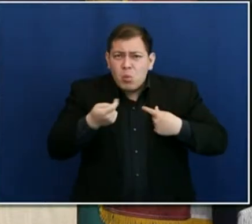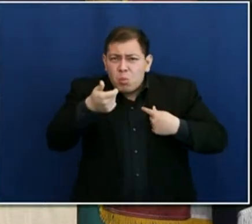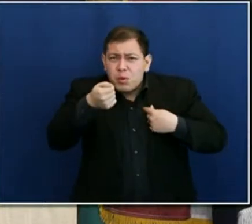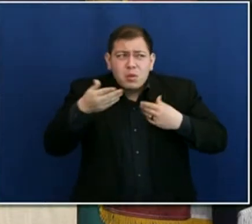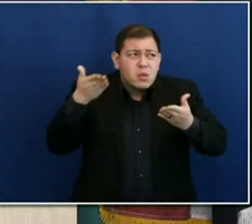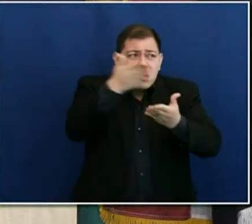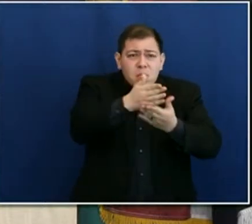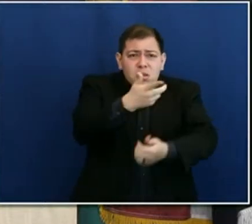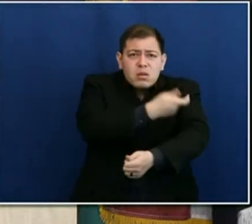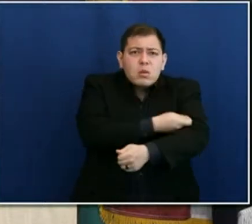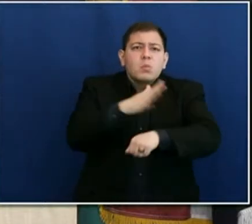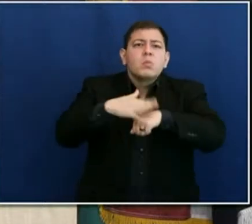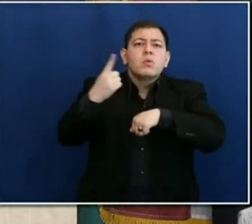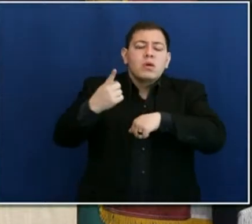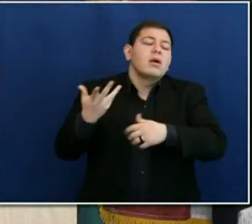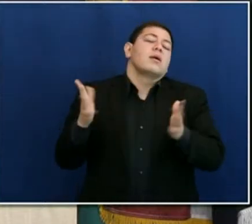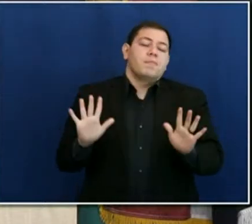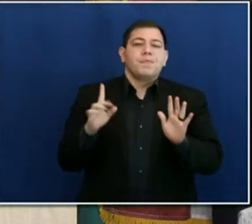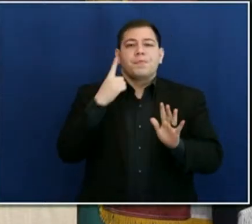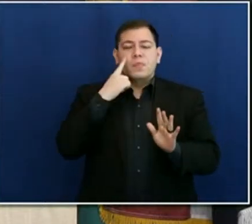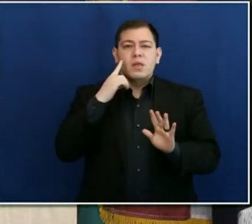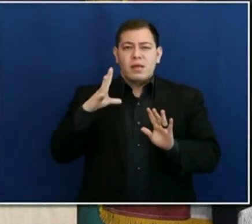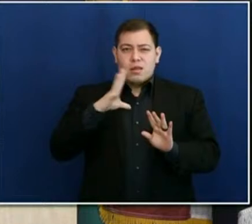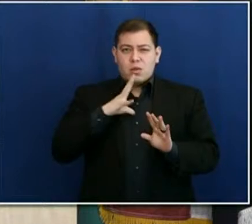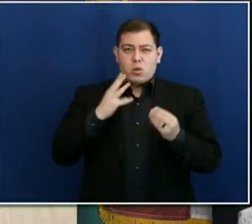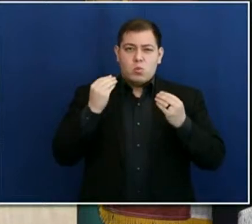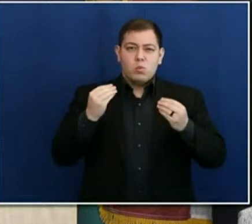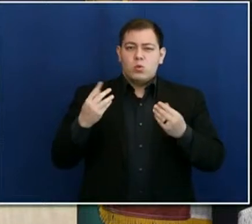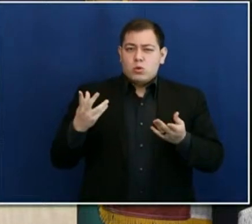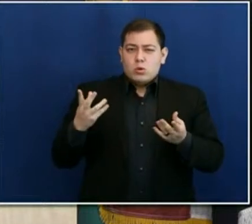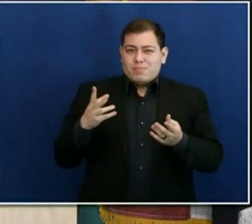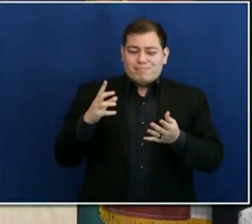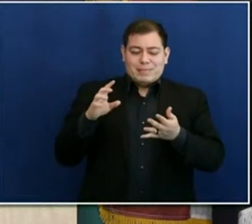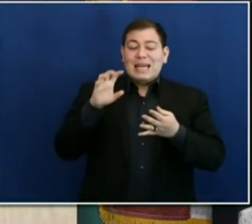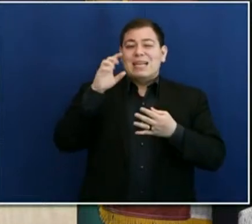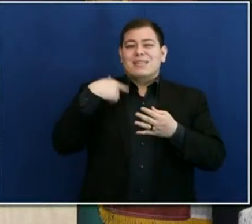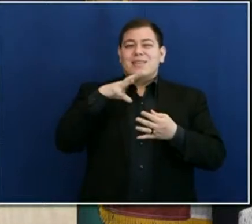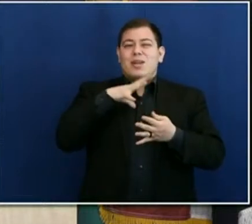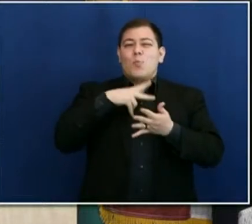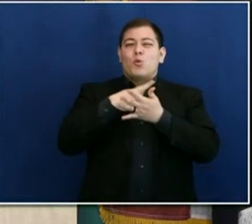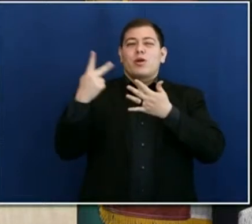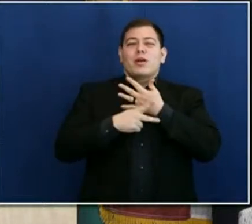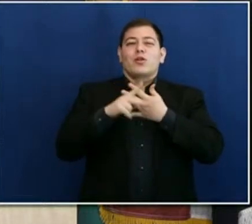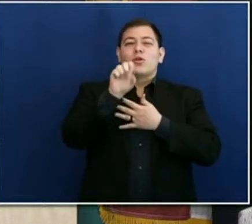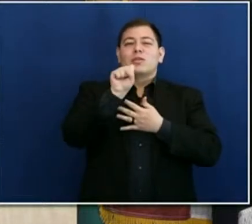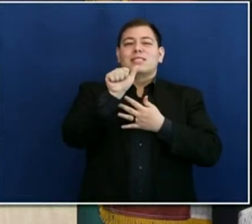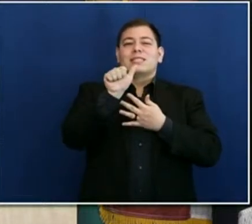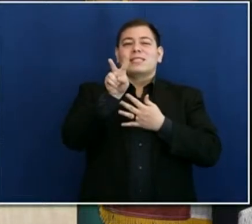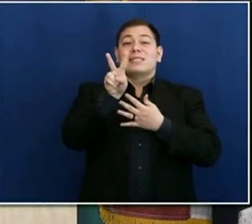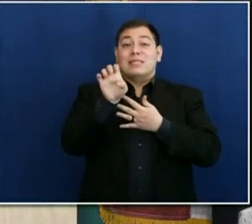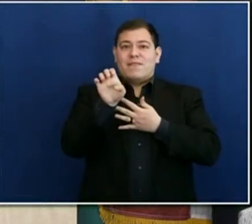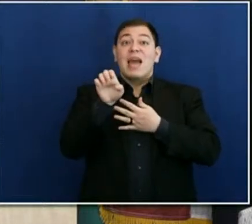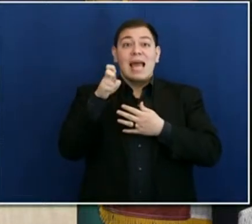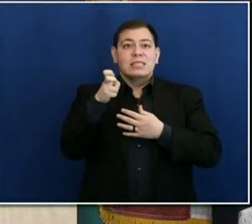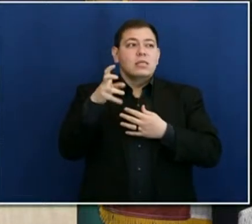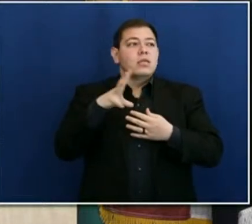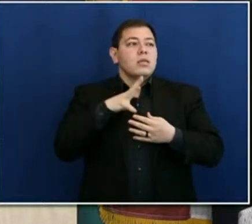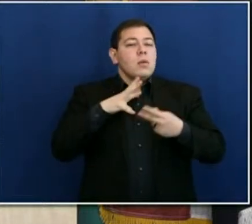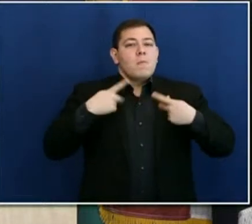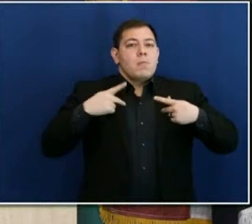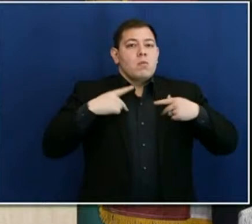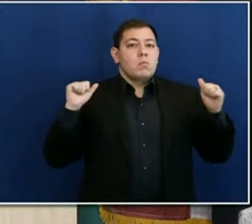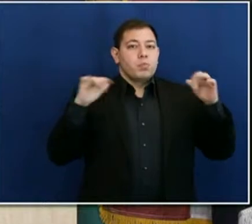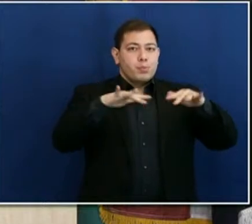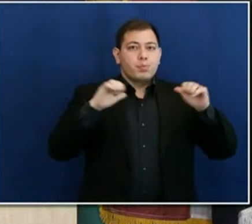las intervenciones que hemos manejado por medio del proyecto SAFE y las colaboraciones que hemos tenido con las